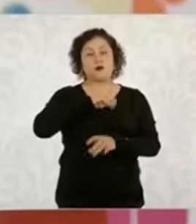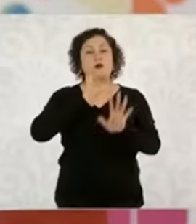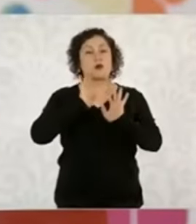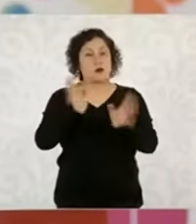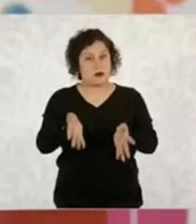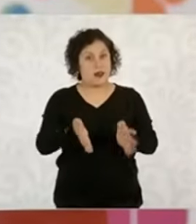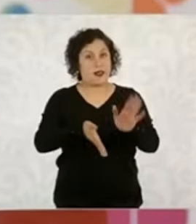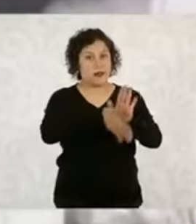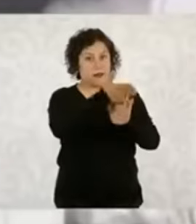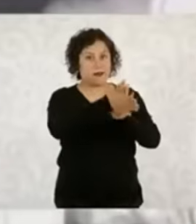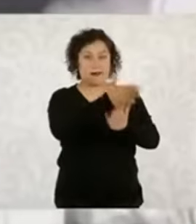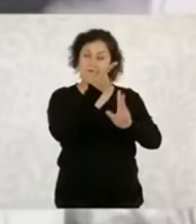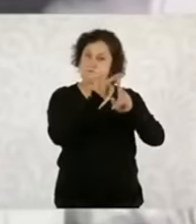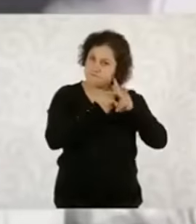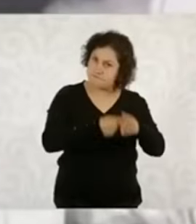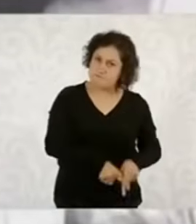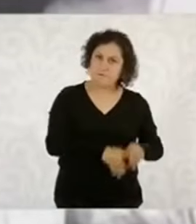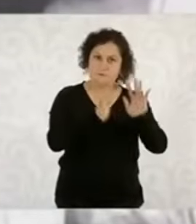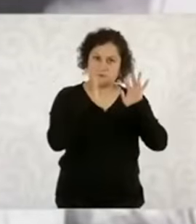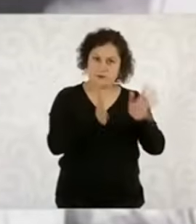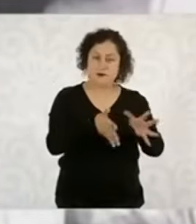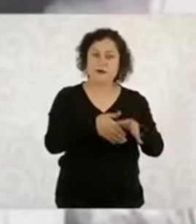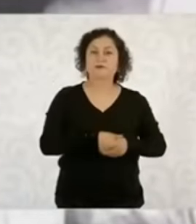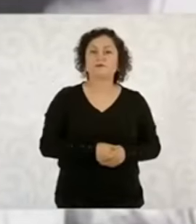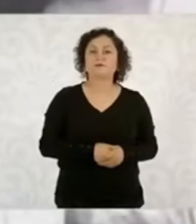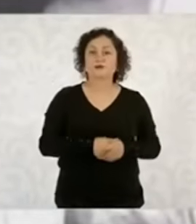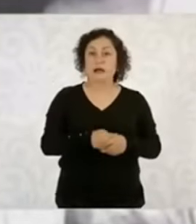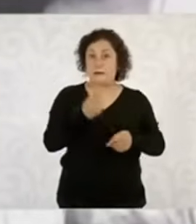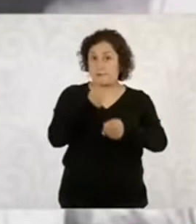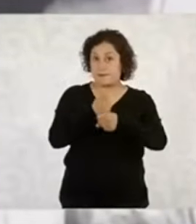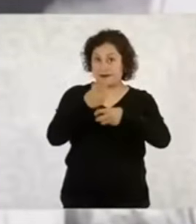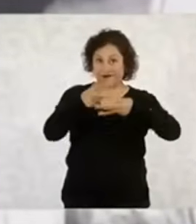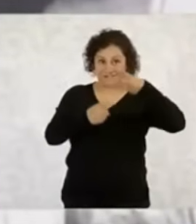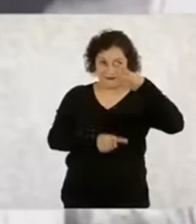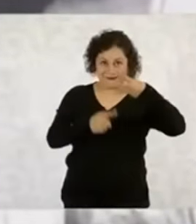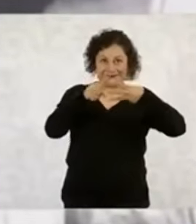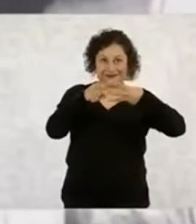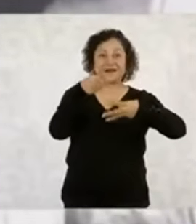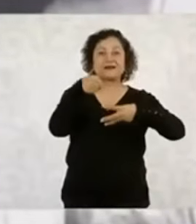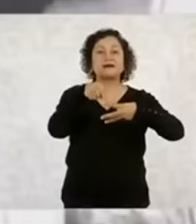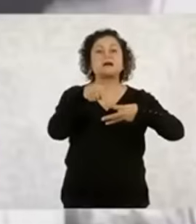este caso del primer paquete, iniciamos la obra de